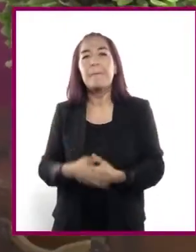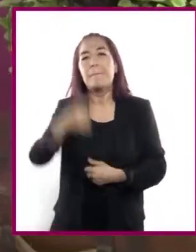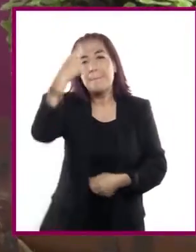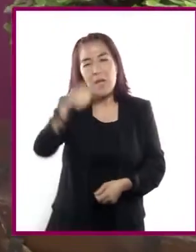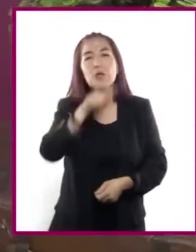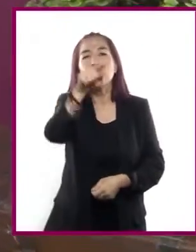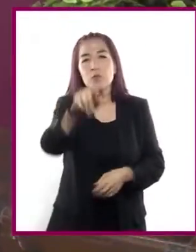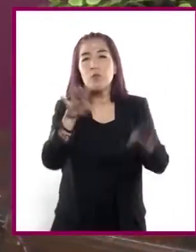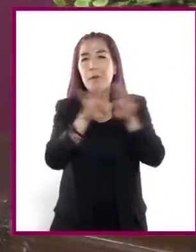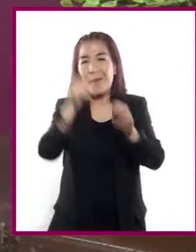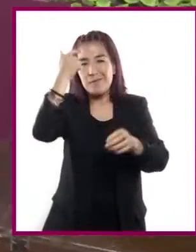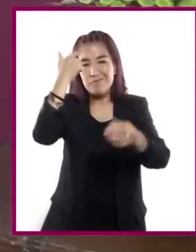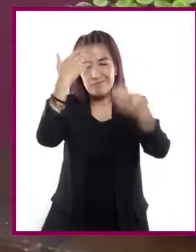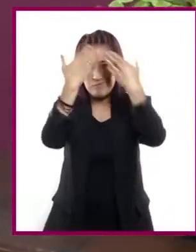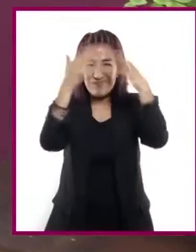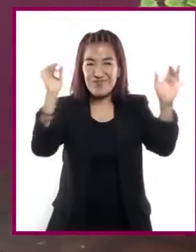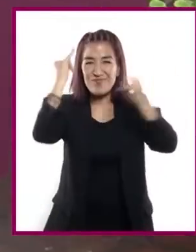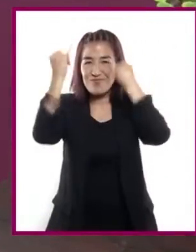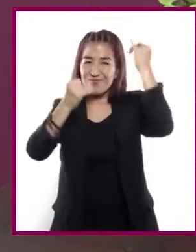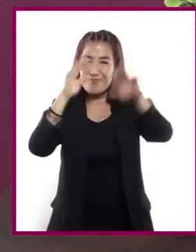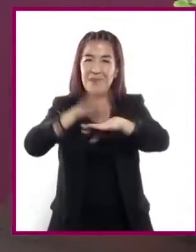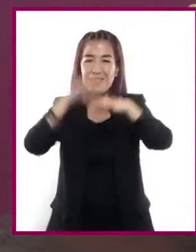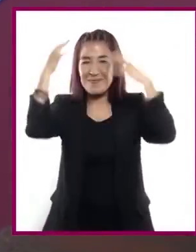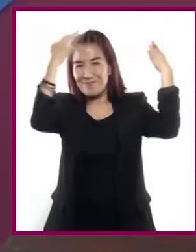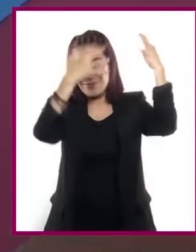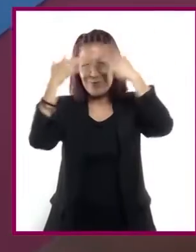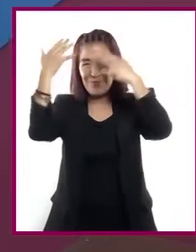para desarrollar la imaginación.